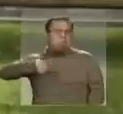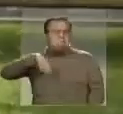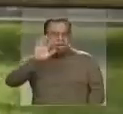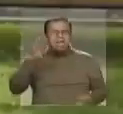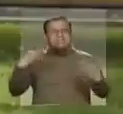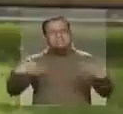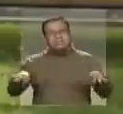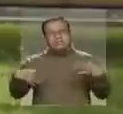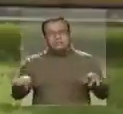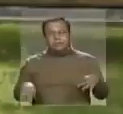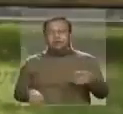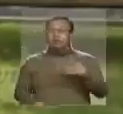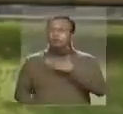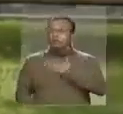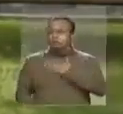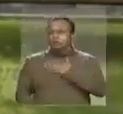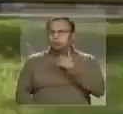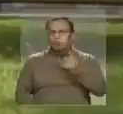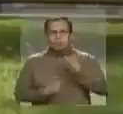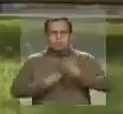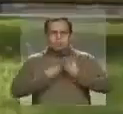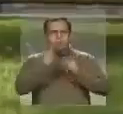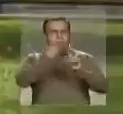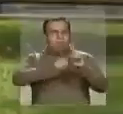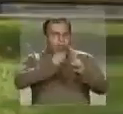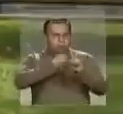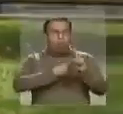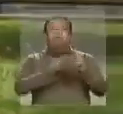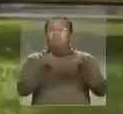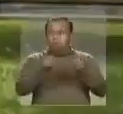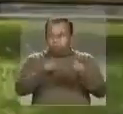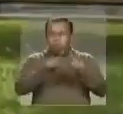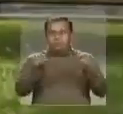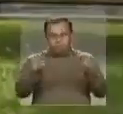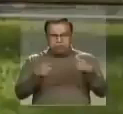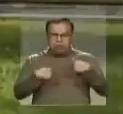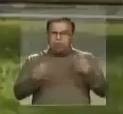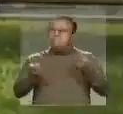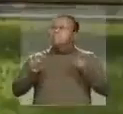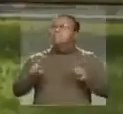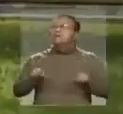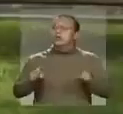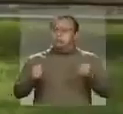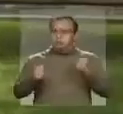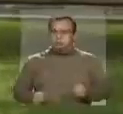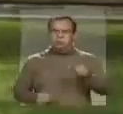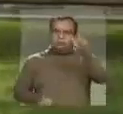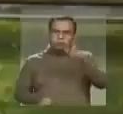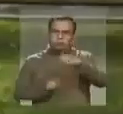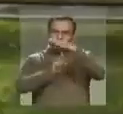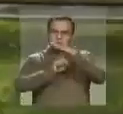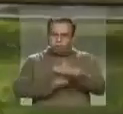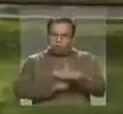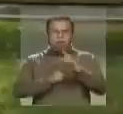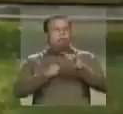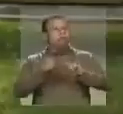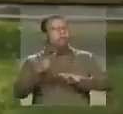llevadero. Pues yo que vivo arrendada también ha sido también un poquito como que la gente lo discrimina a